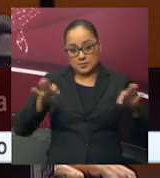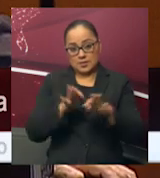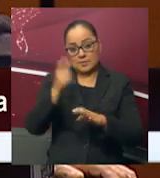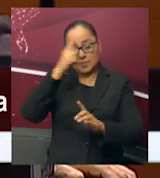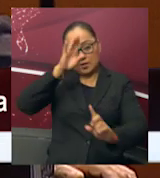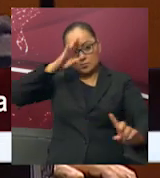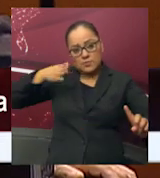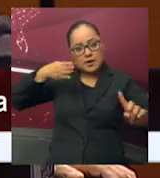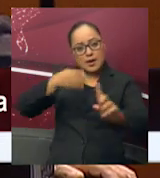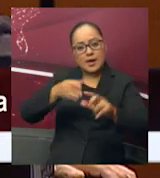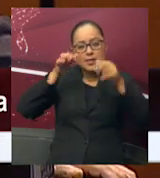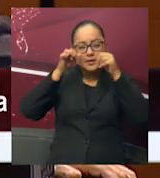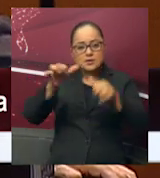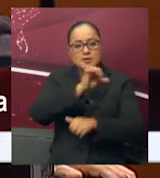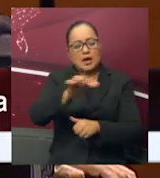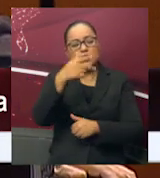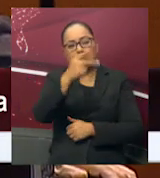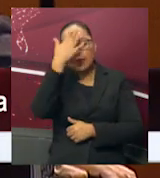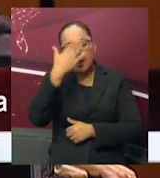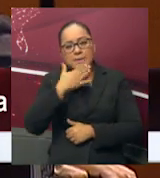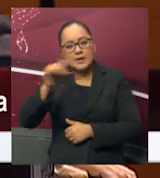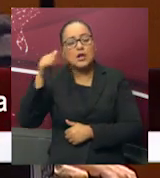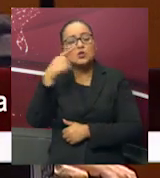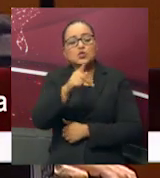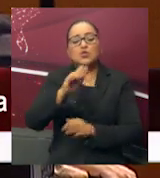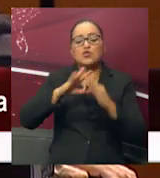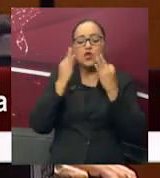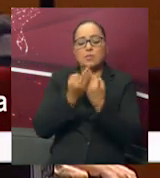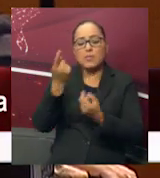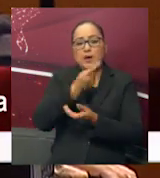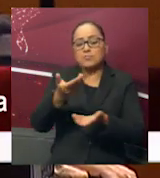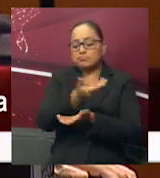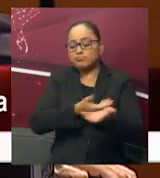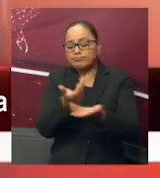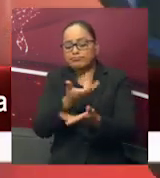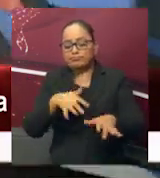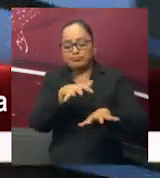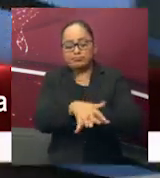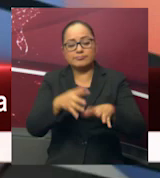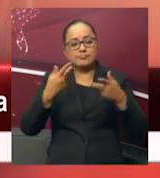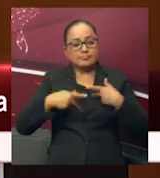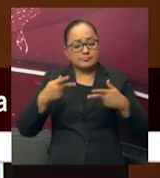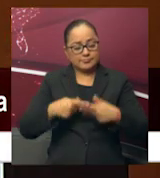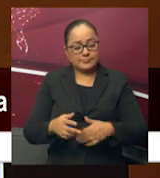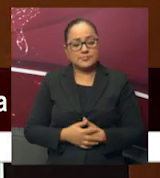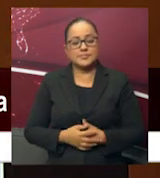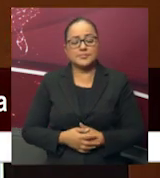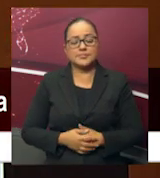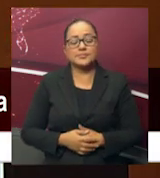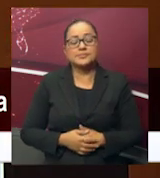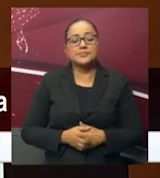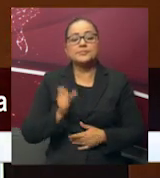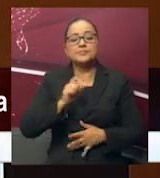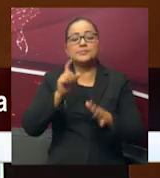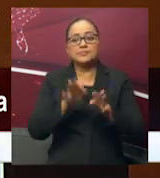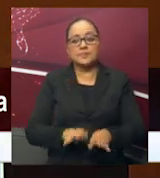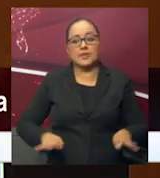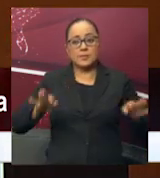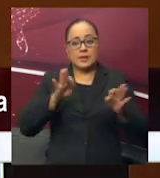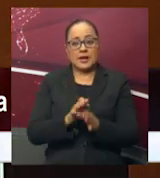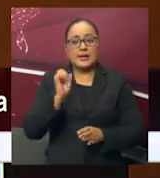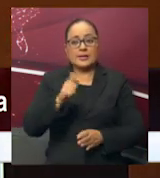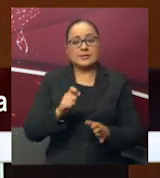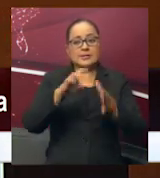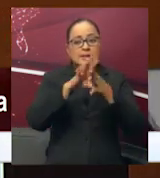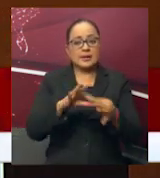enfoque de atención de las capacidades y posibilidades de socialización, de integración social. Es fundamental que, como se describe